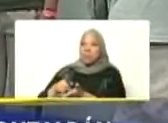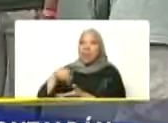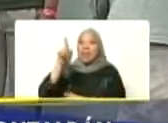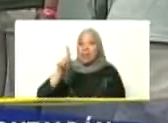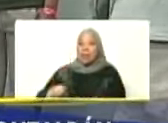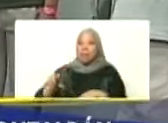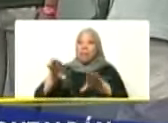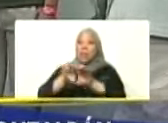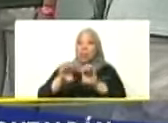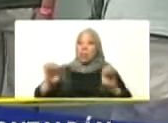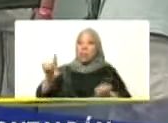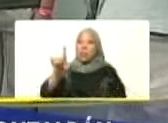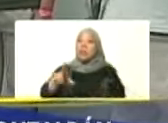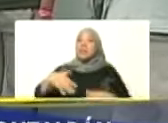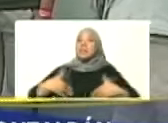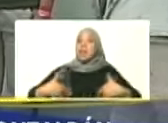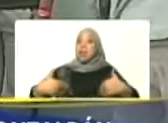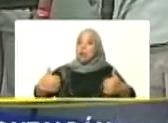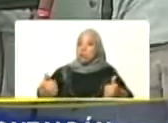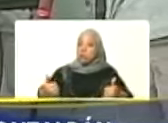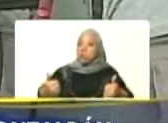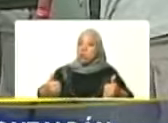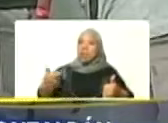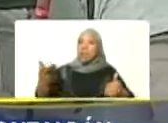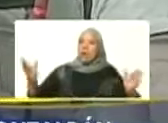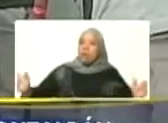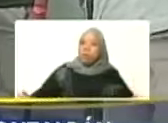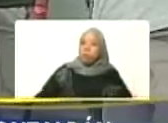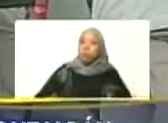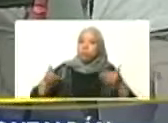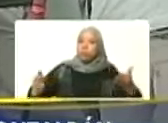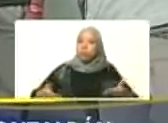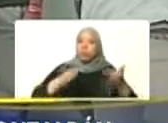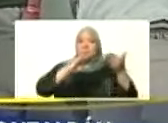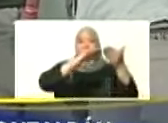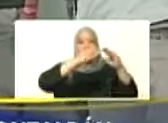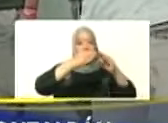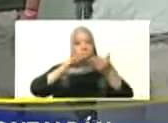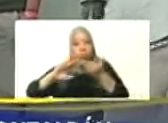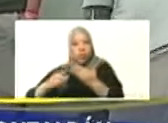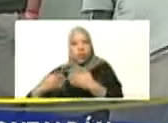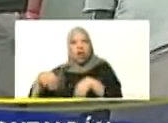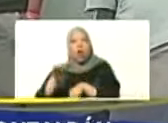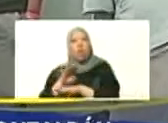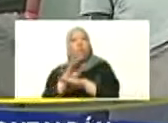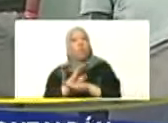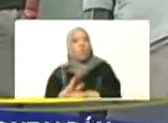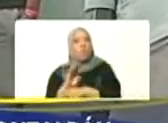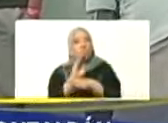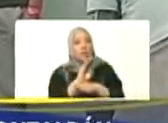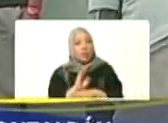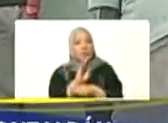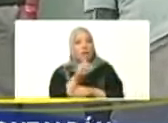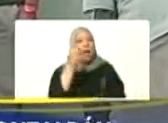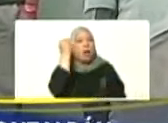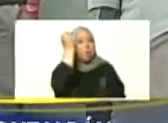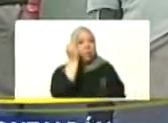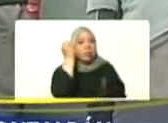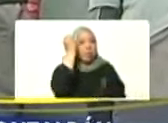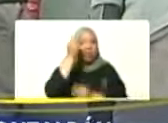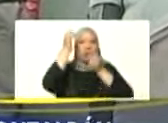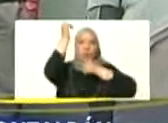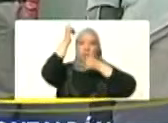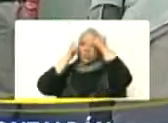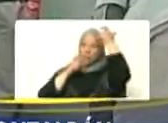educación. ¿Qué los motiva? ¿Qué motiva a la comunidad? Bueno, lo motiva justamente a preservar el legado del comandante Chávez,